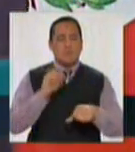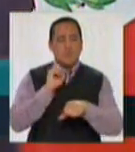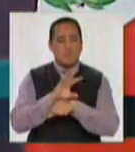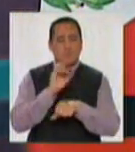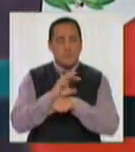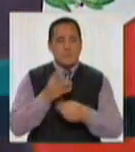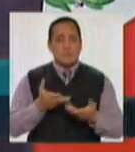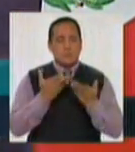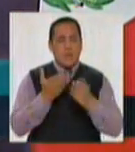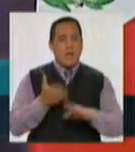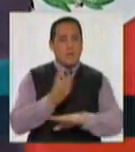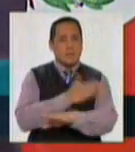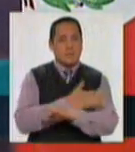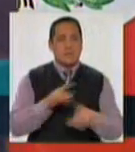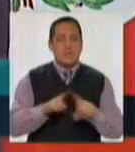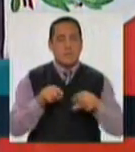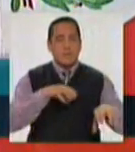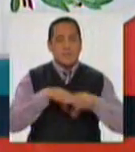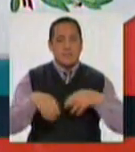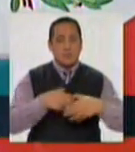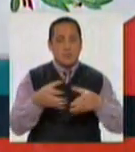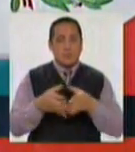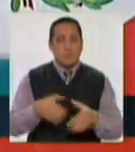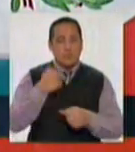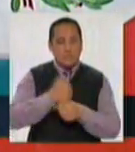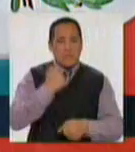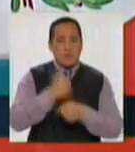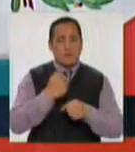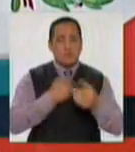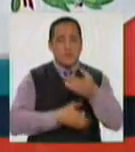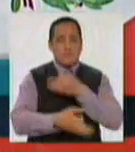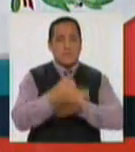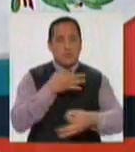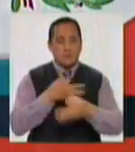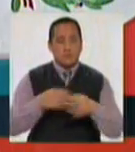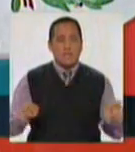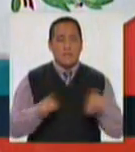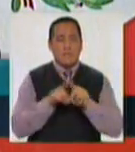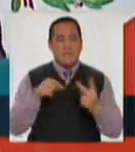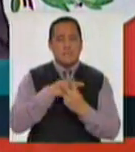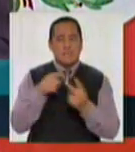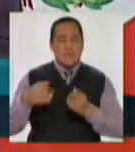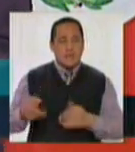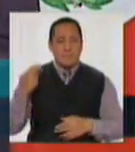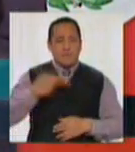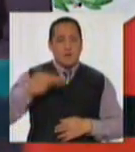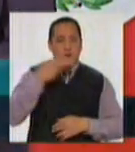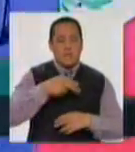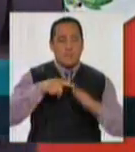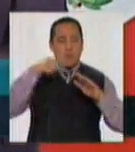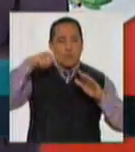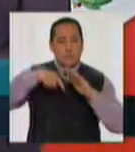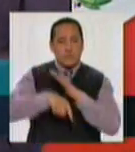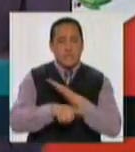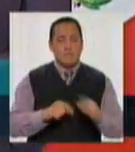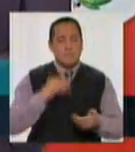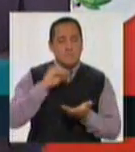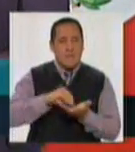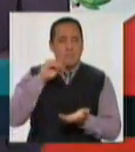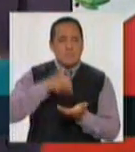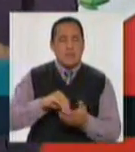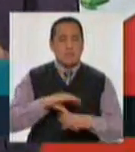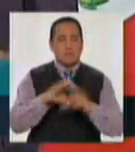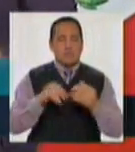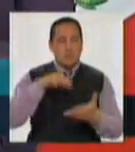Dimos instrucciones para que se realice un grupo de trabajo sobre la interconexión de los de ferrocarril y profundizar cada vez más